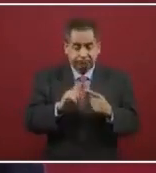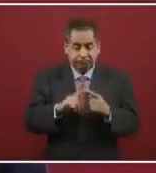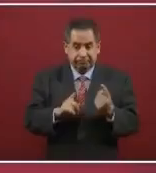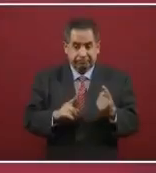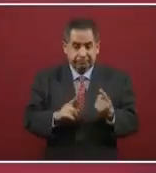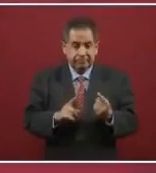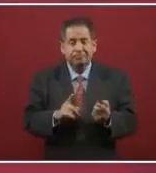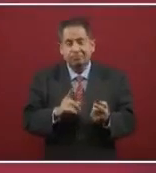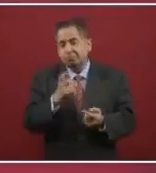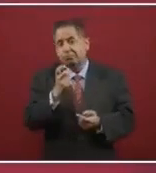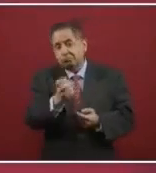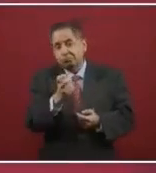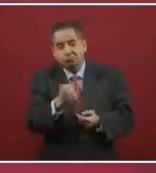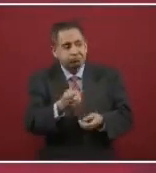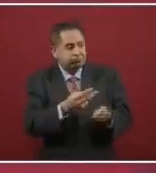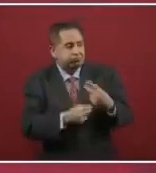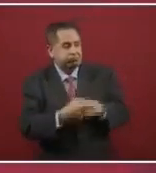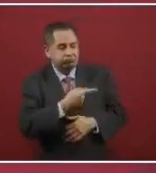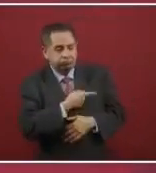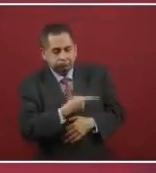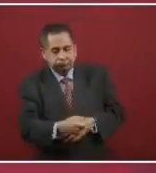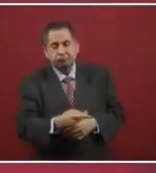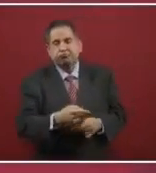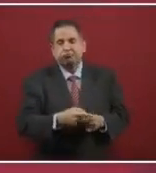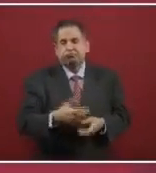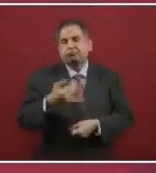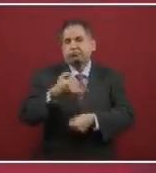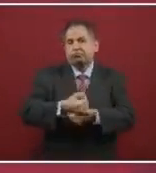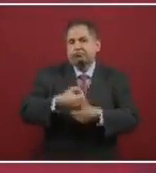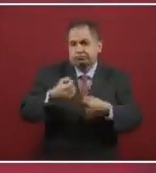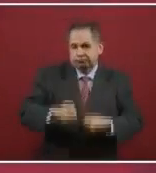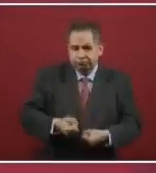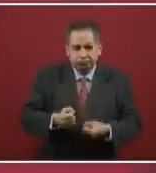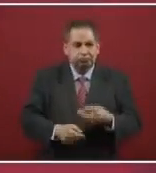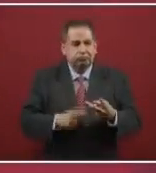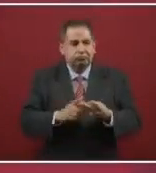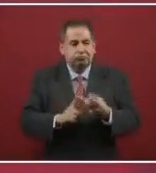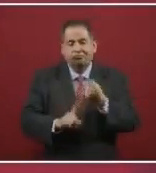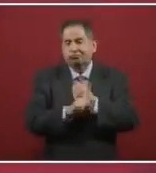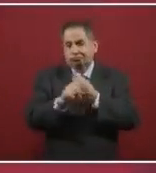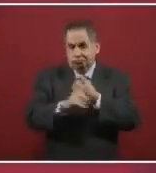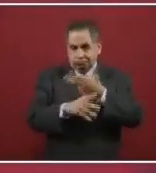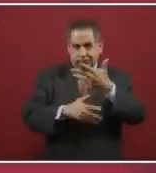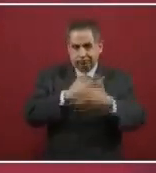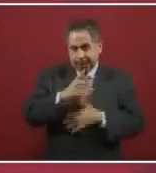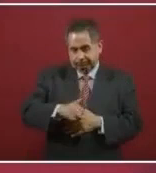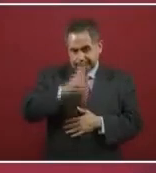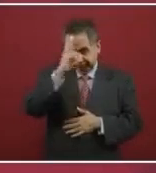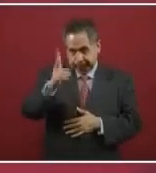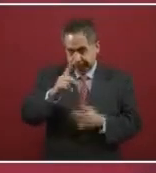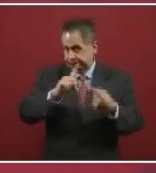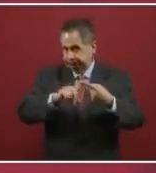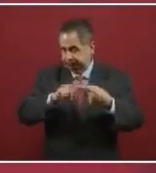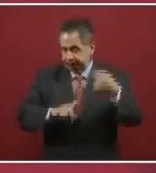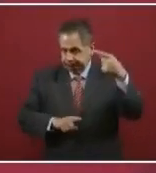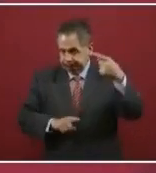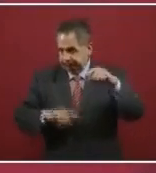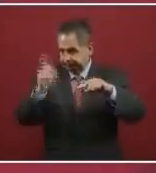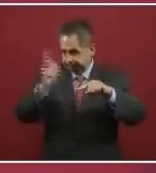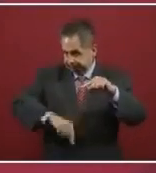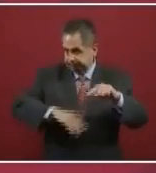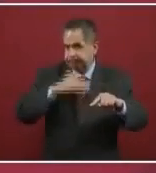hay pobreza, hay inseguridad, hay violencia. Primero, la